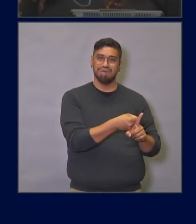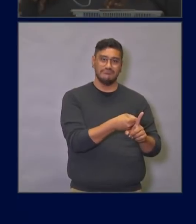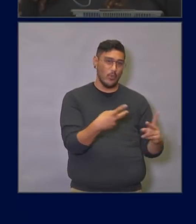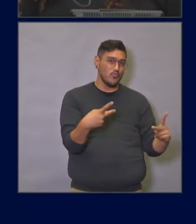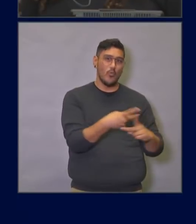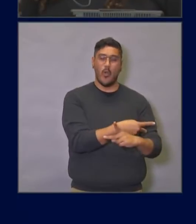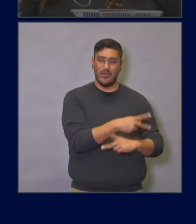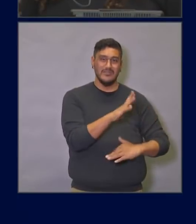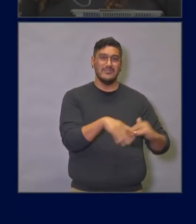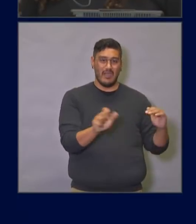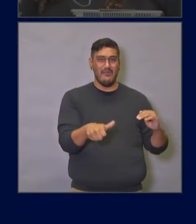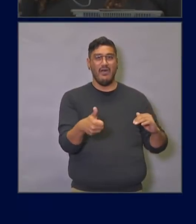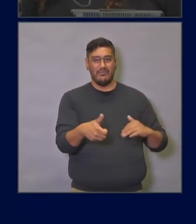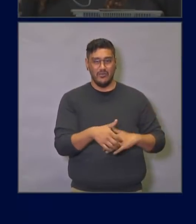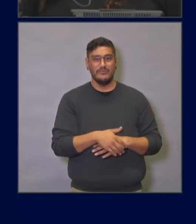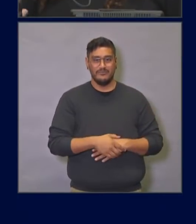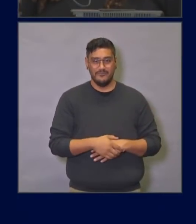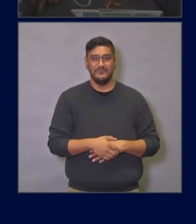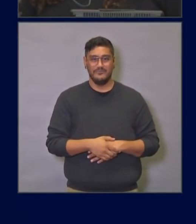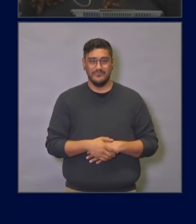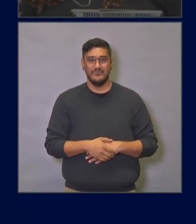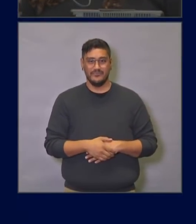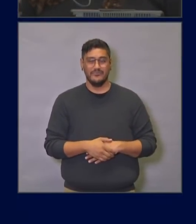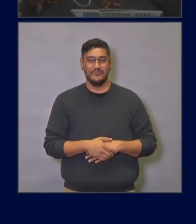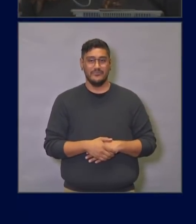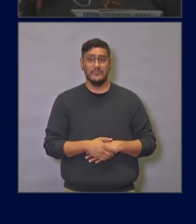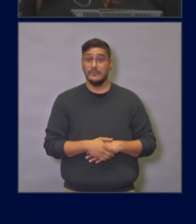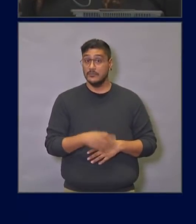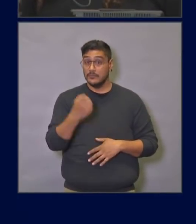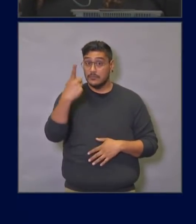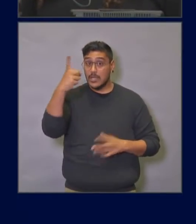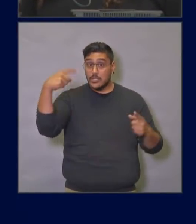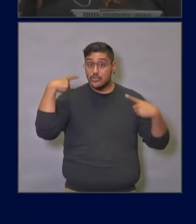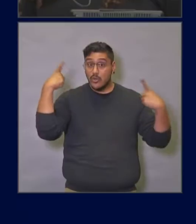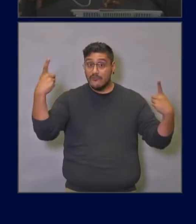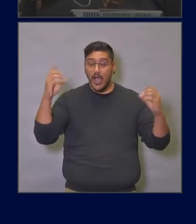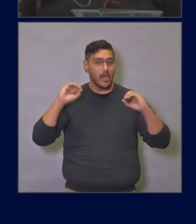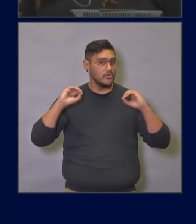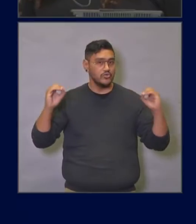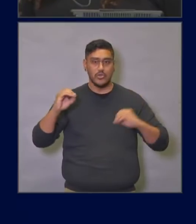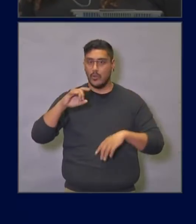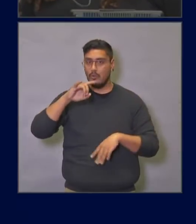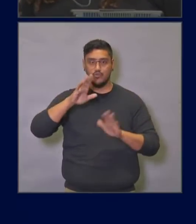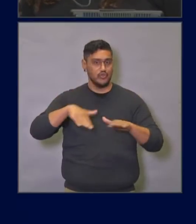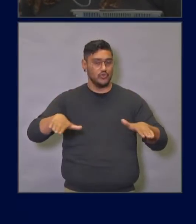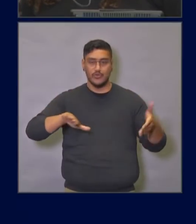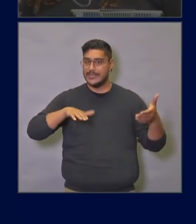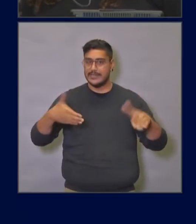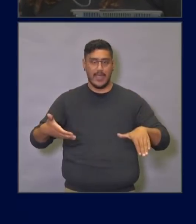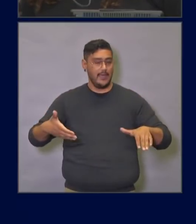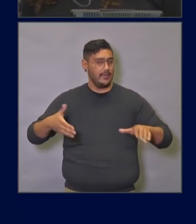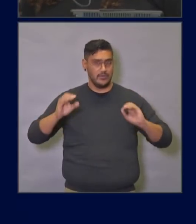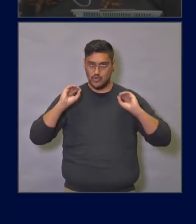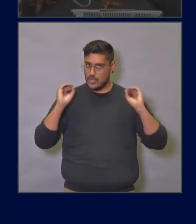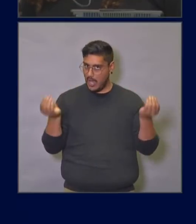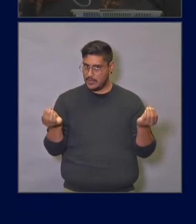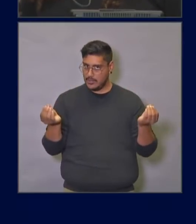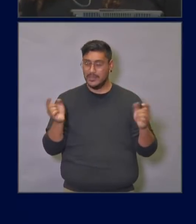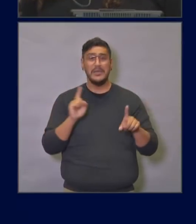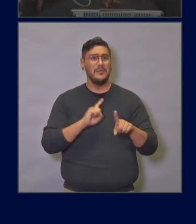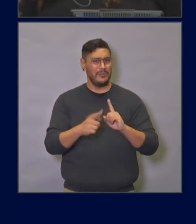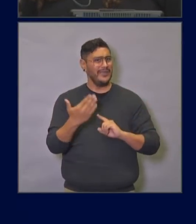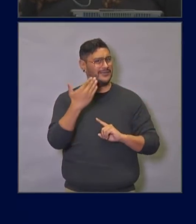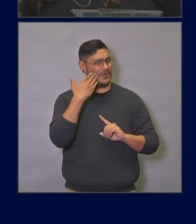este virus. Aunque ningún niño ha fallecido por este síndrome, sabemos que puede tener un impacto de por